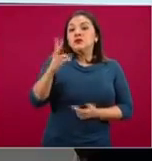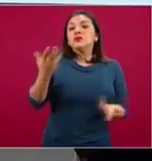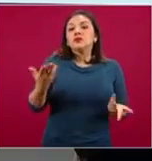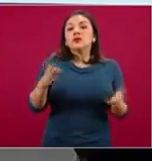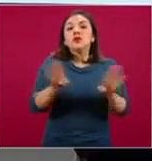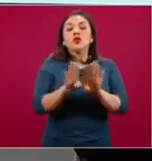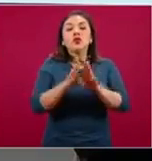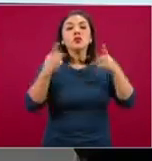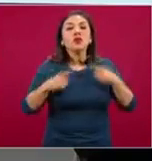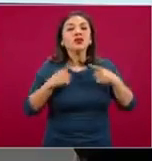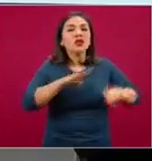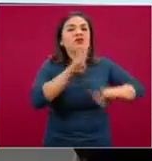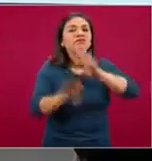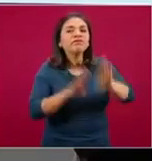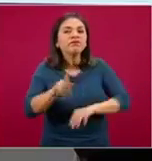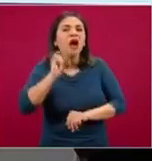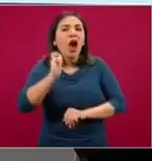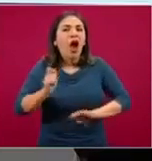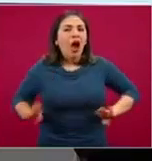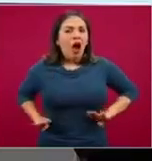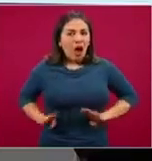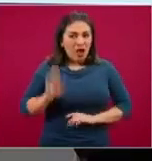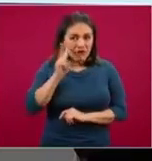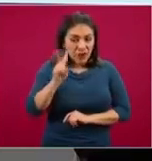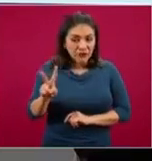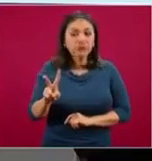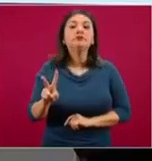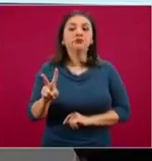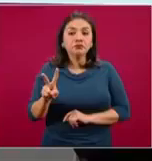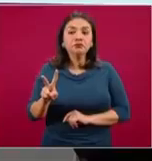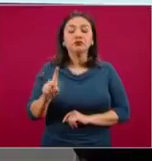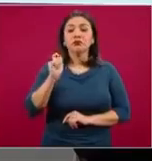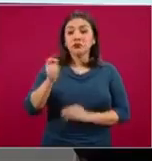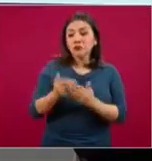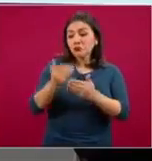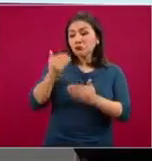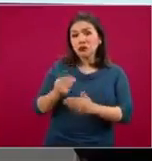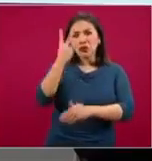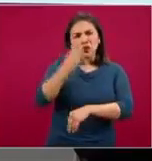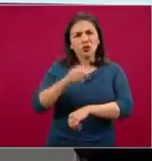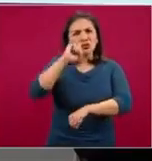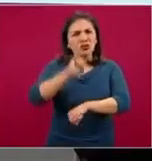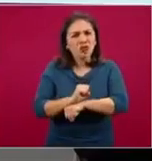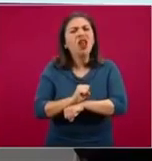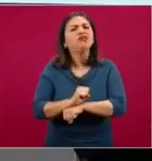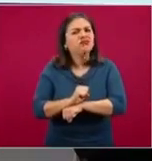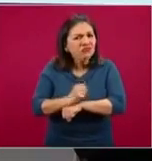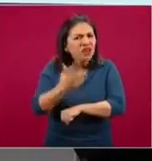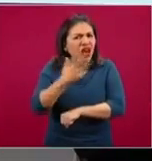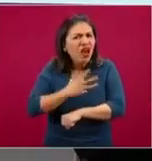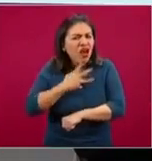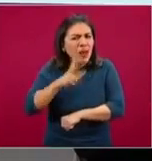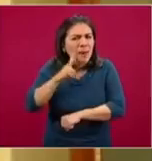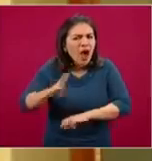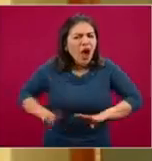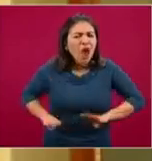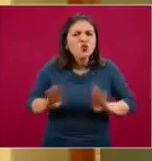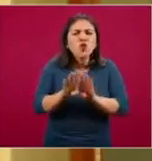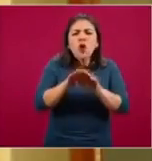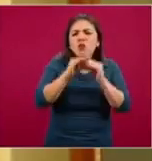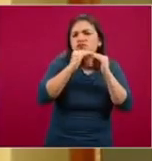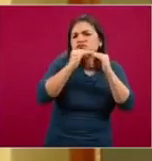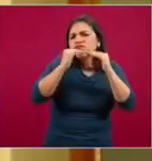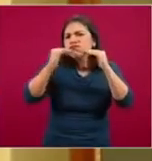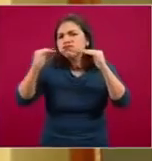en la mortalidad. Veíamos ya que las 2 últimas semanas habían tenido un comportamiento de meseta, es